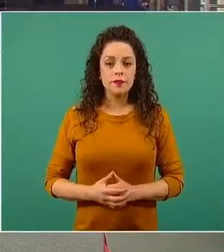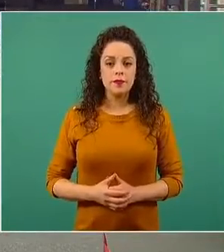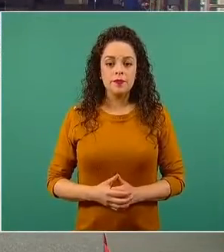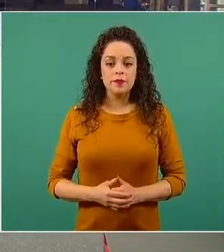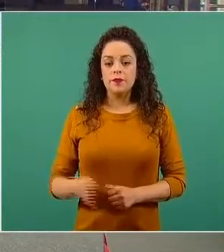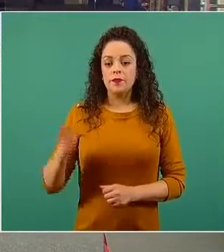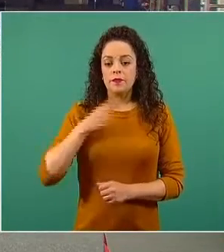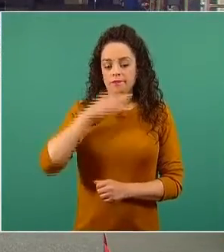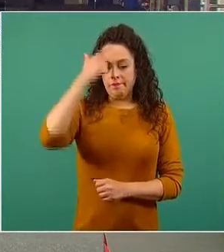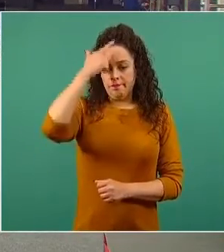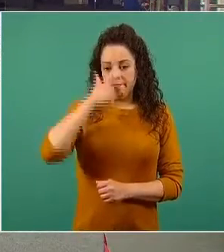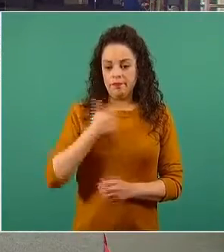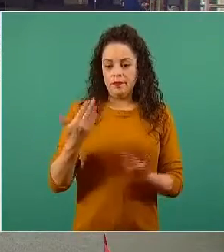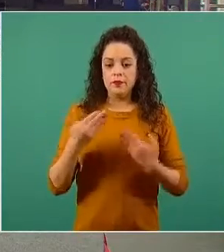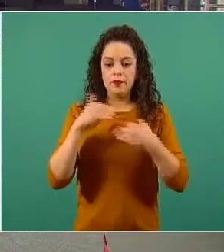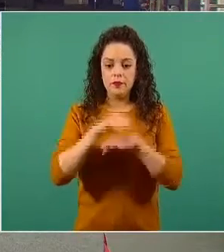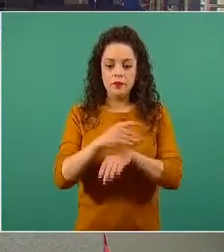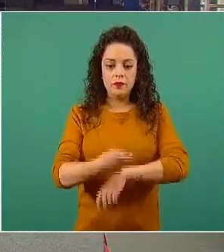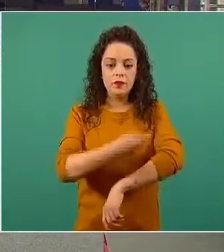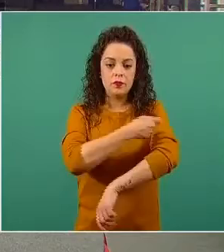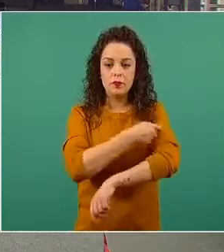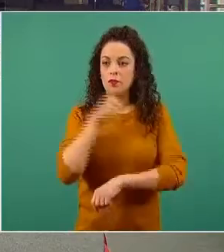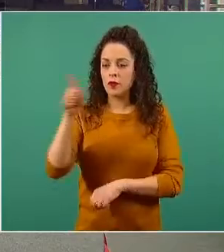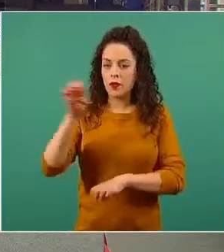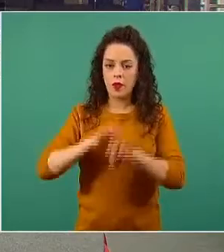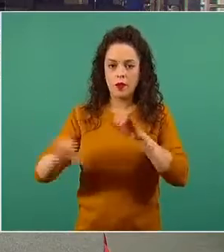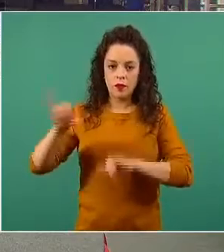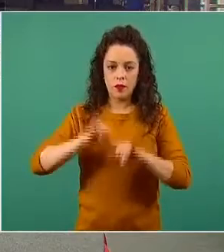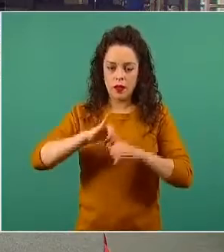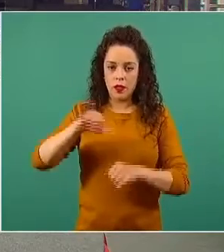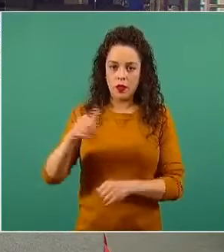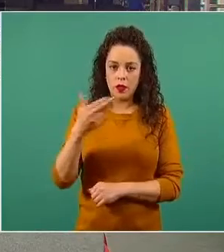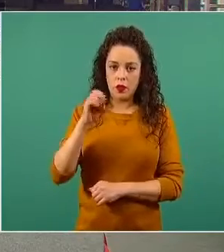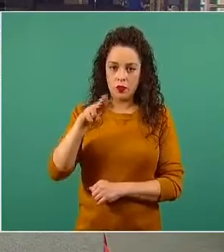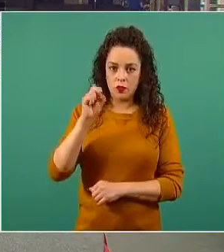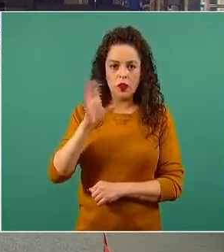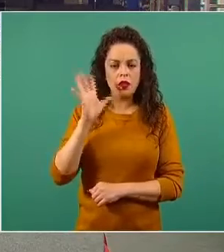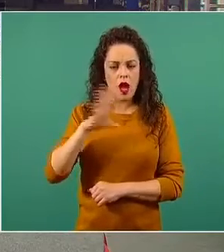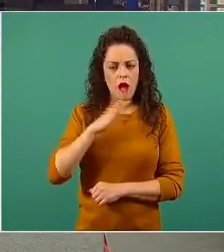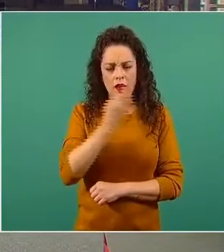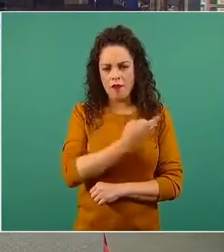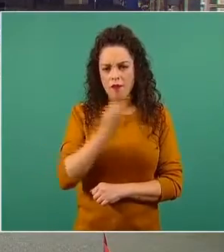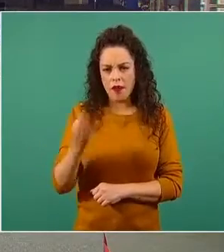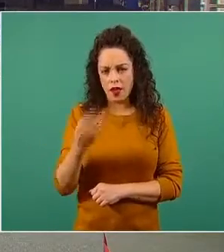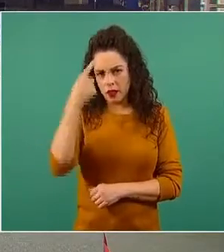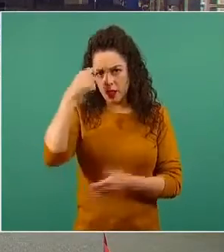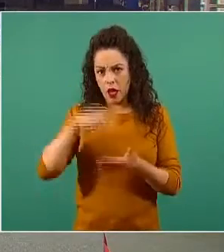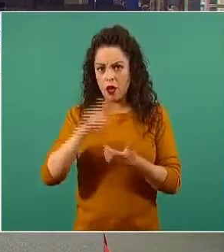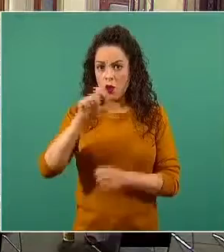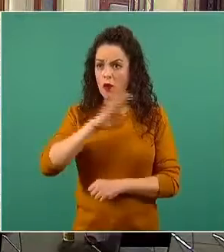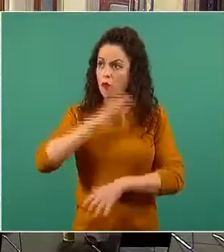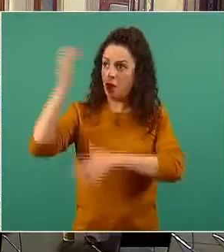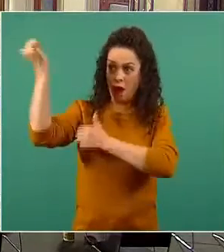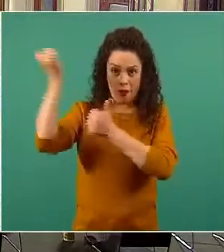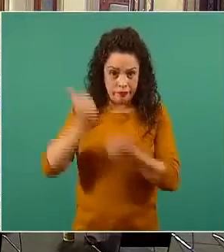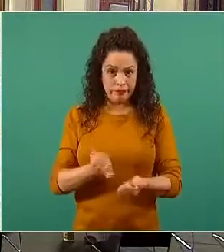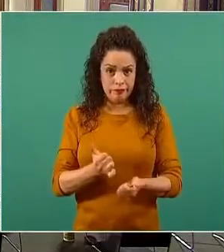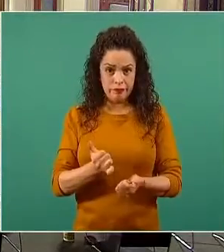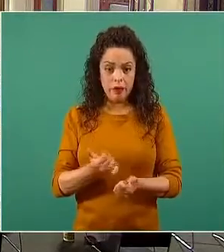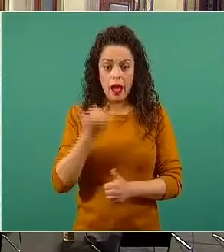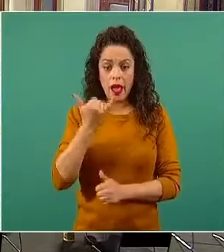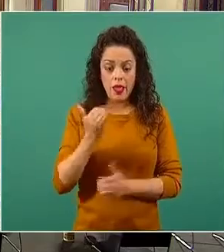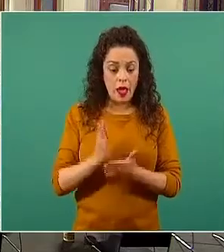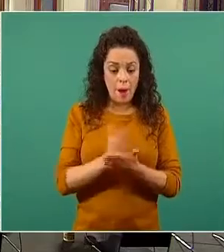Sí, buenas noches. Sobre las vacunas de Johnson & Johnson, sí, ya tienen una fecha estimada de cuándo podrían llegar, y además de este